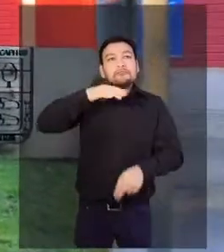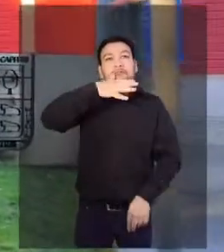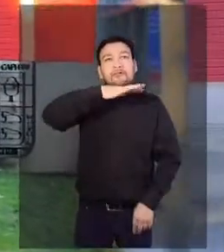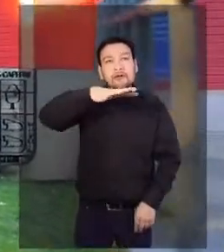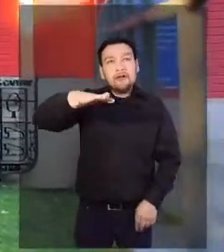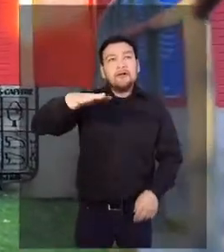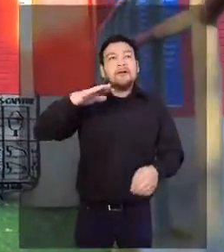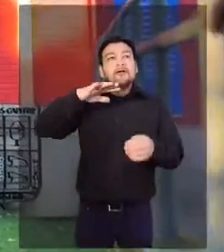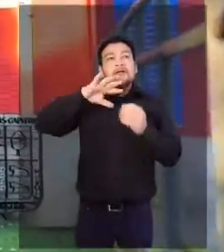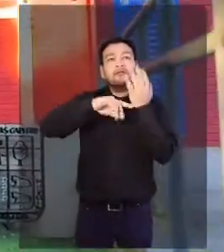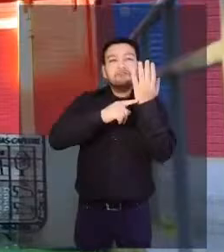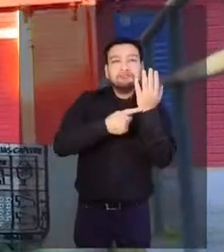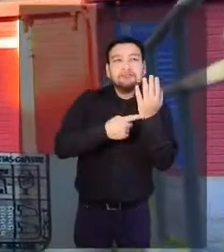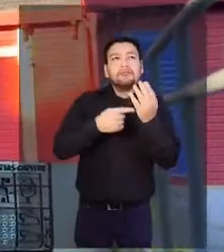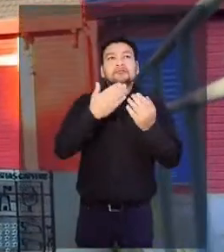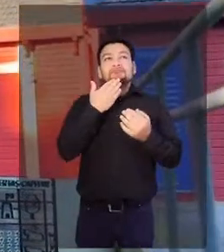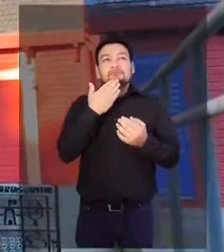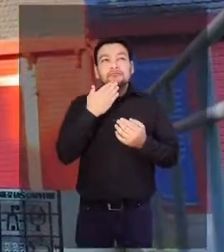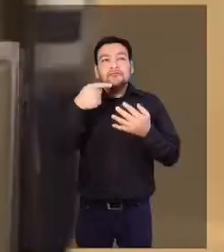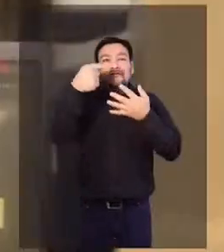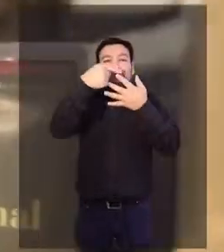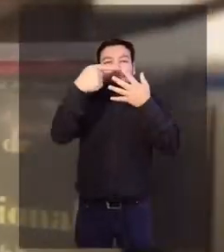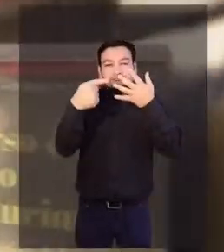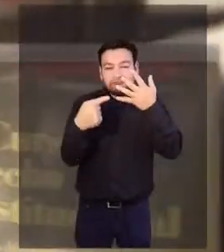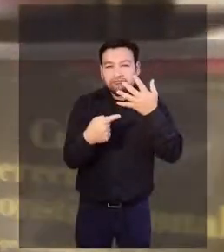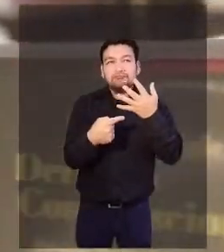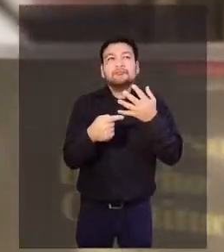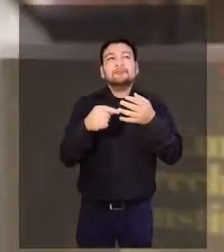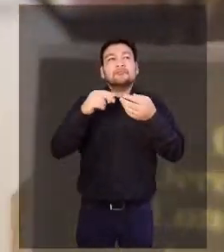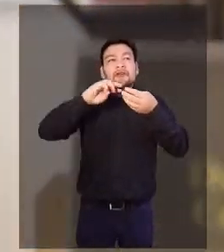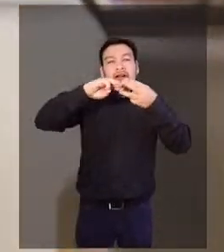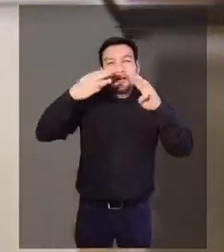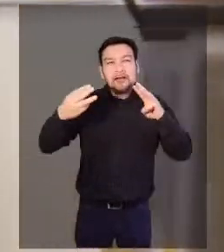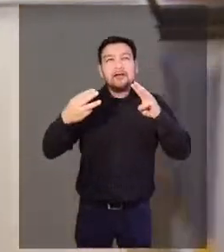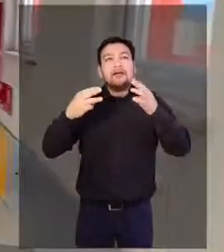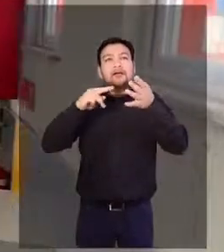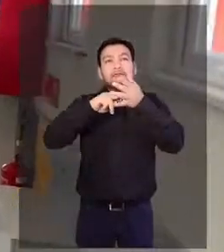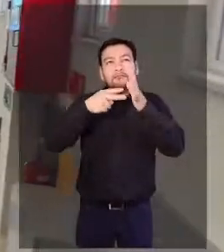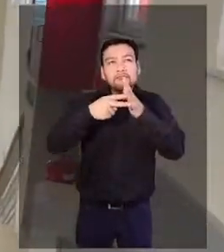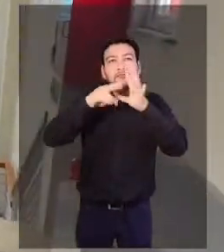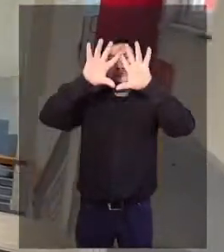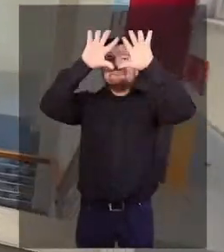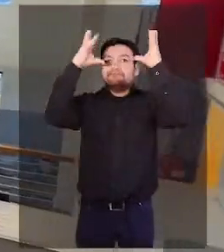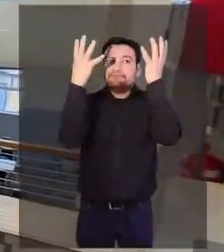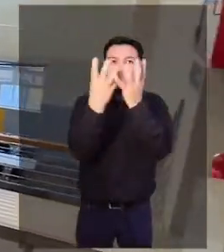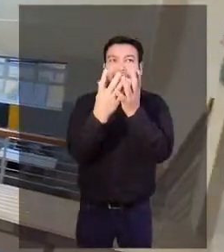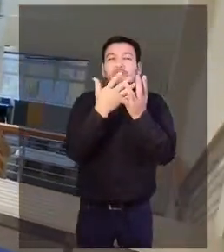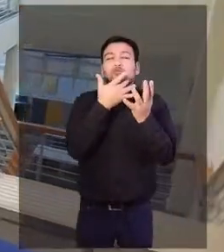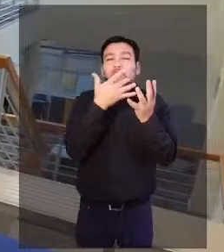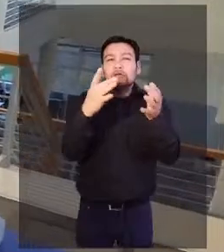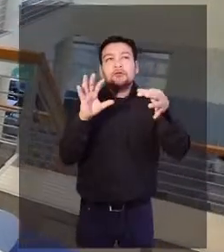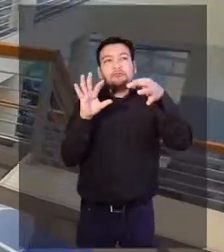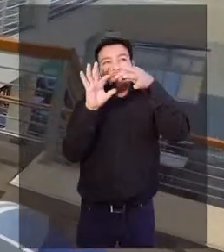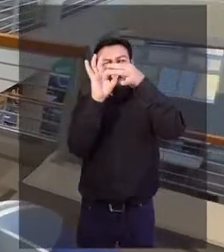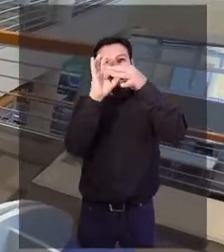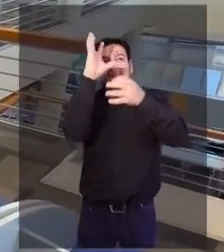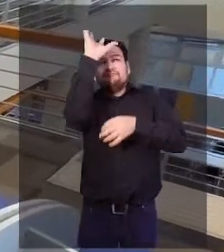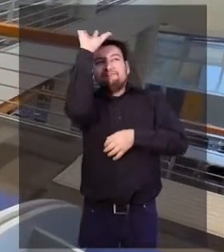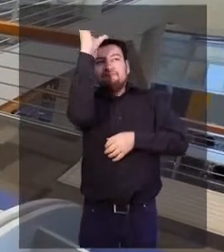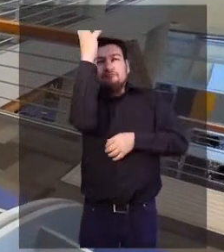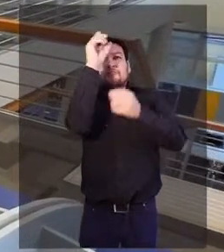A lo largo de sus 34 años de existencia, nuestra sede de Puerto Montt ha experimentado un desarrollo